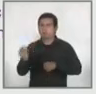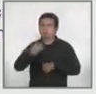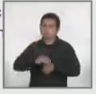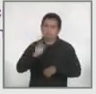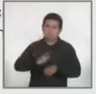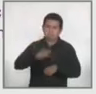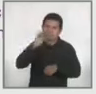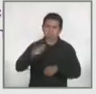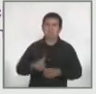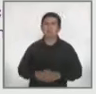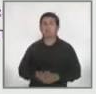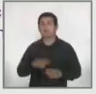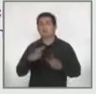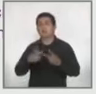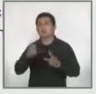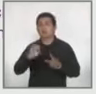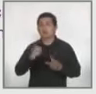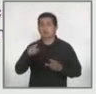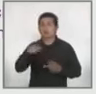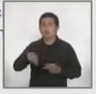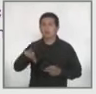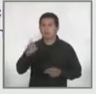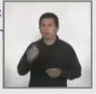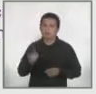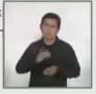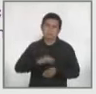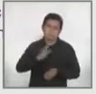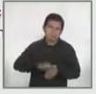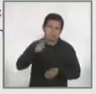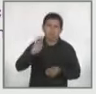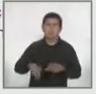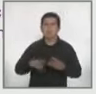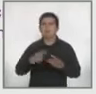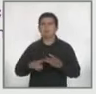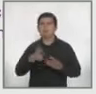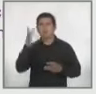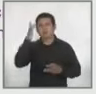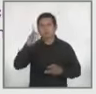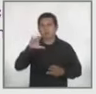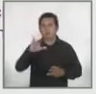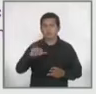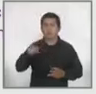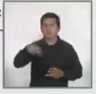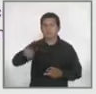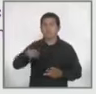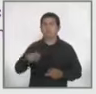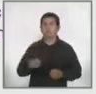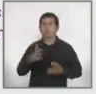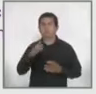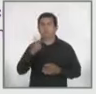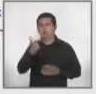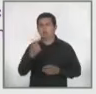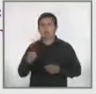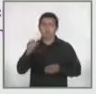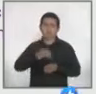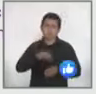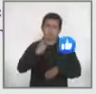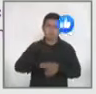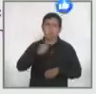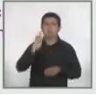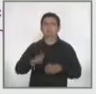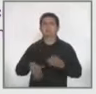nuevos, Santa Cruz Jojocotlán con 11 casos nuevos, Santa Lucía del Camino con 7 casos